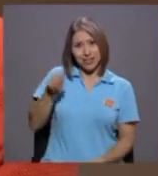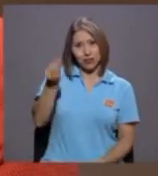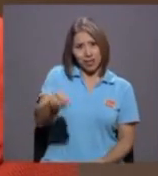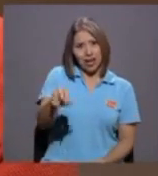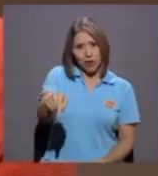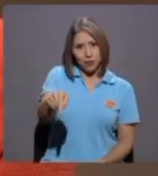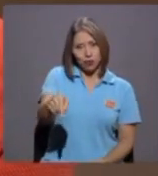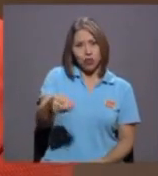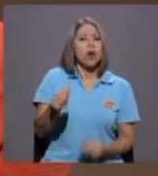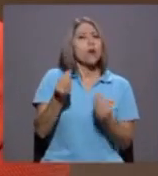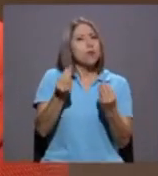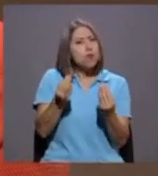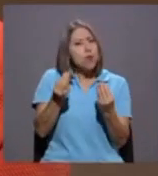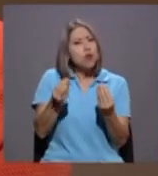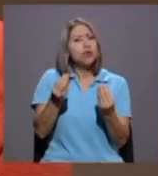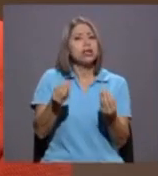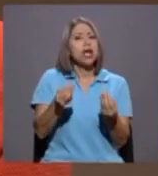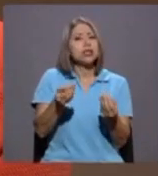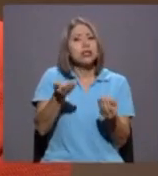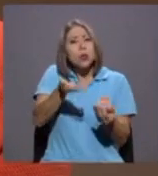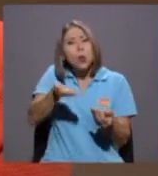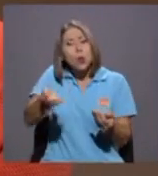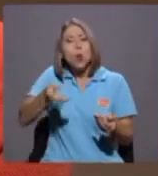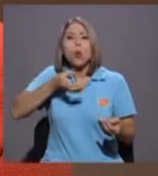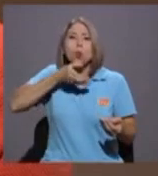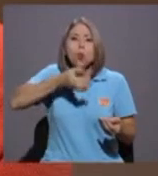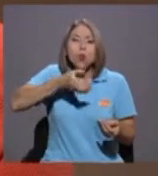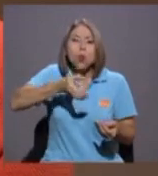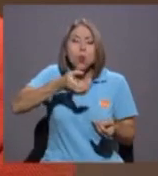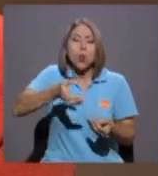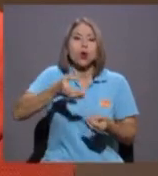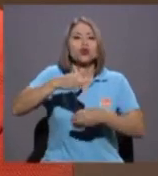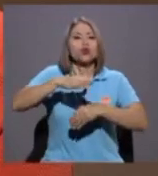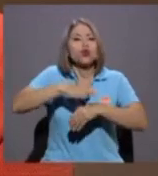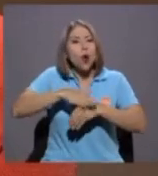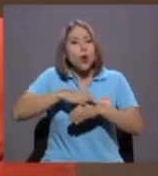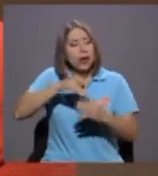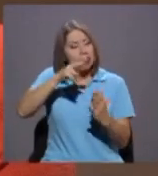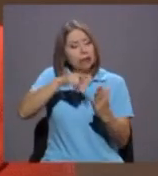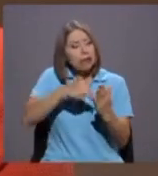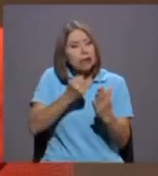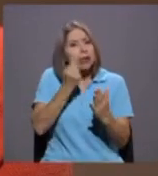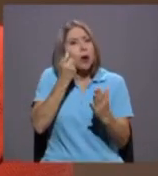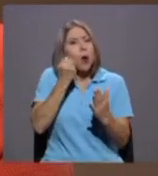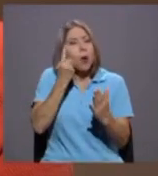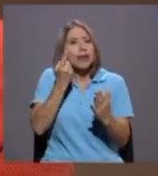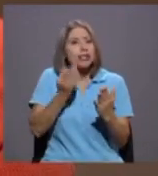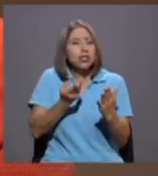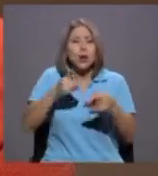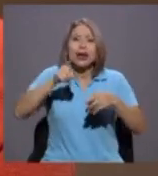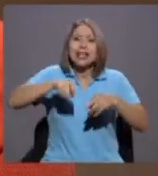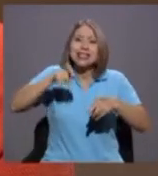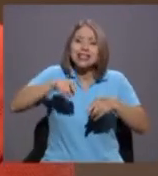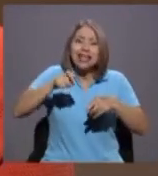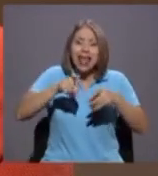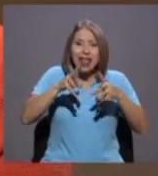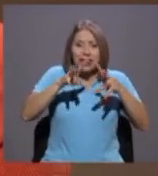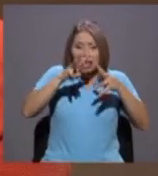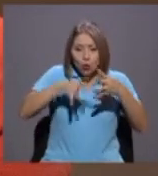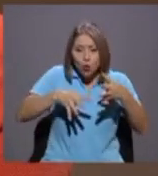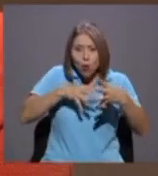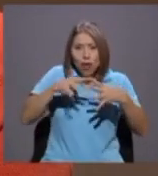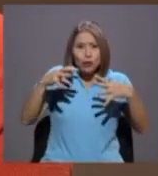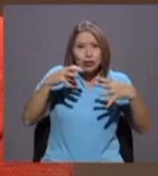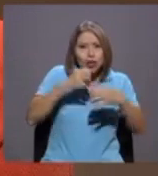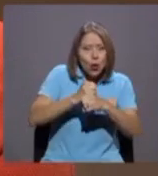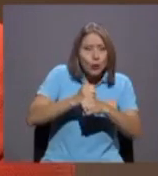muchas observaciones en los últimos años sobre la comprensión, sobre la necesidad de cuadros sinópticos, de